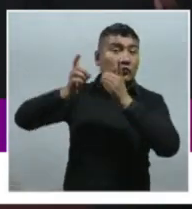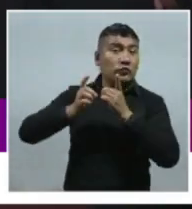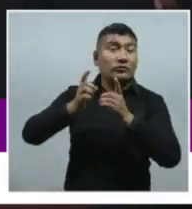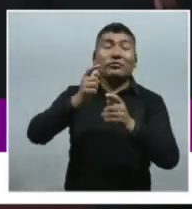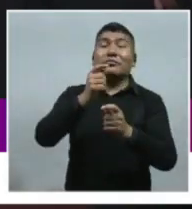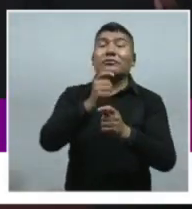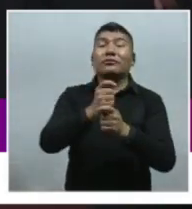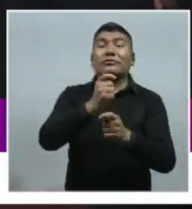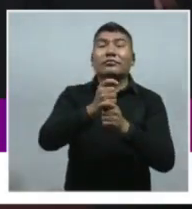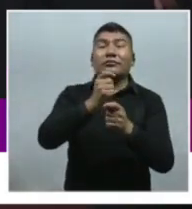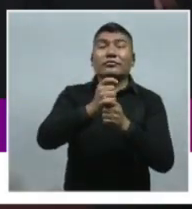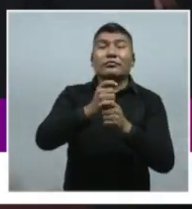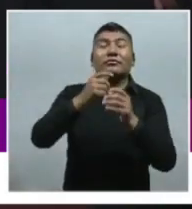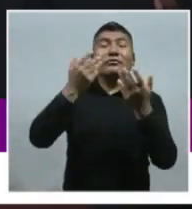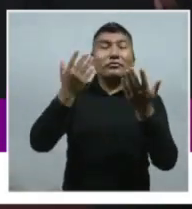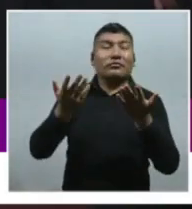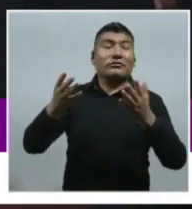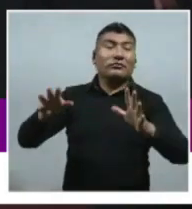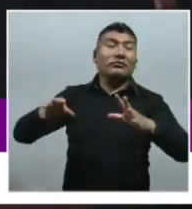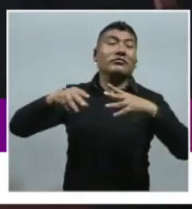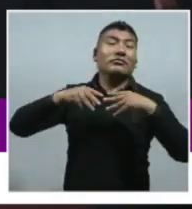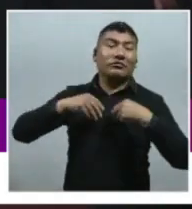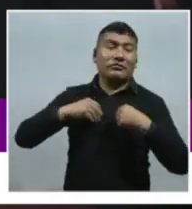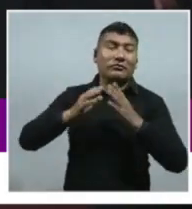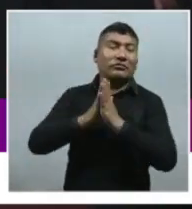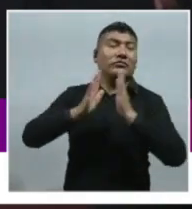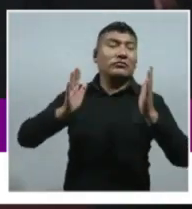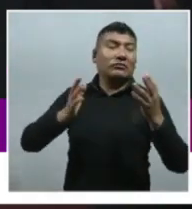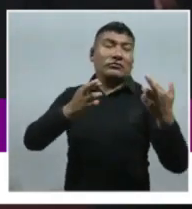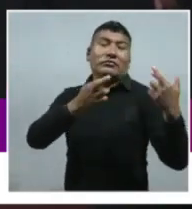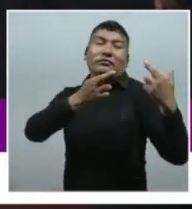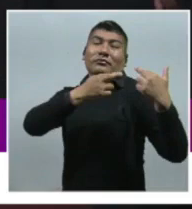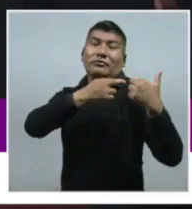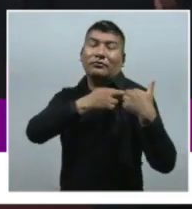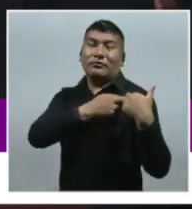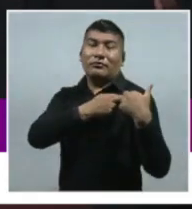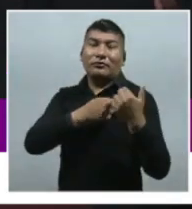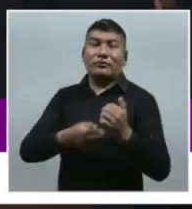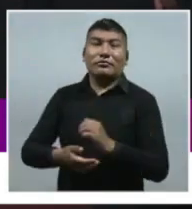tarea que hay que asumir con mucha responsabilidad